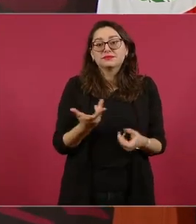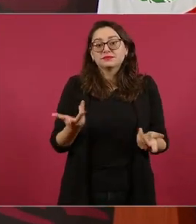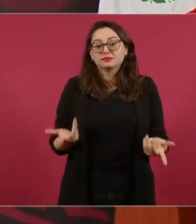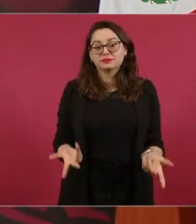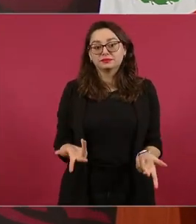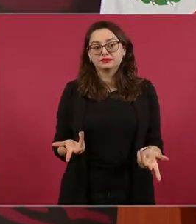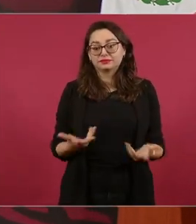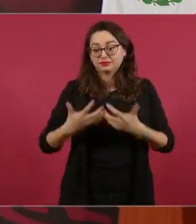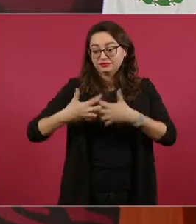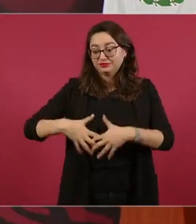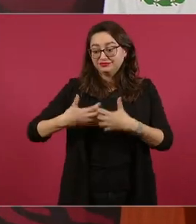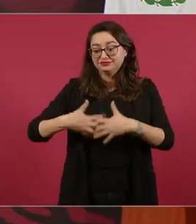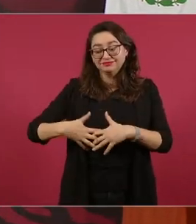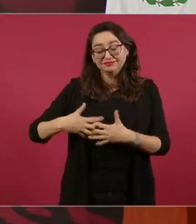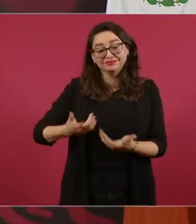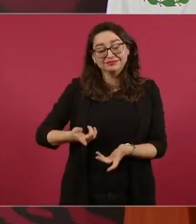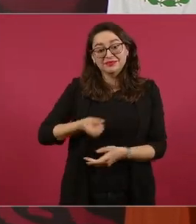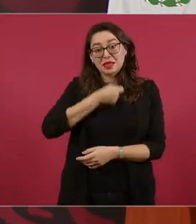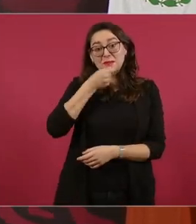nuevos